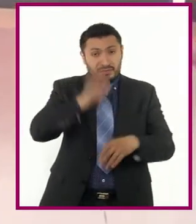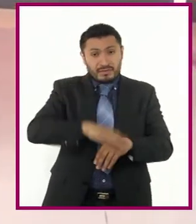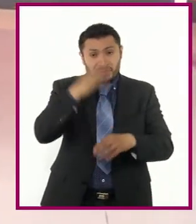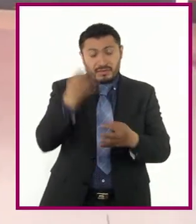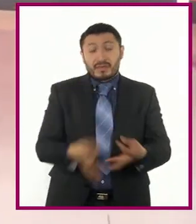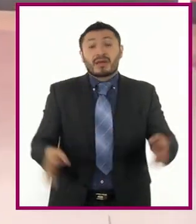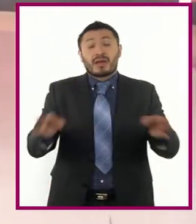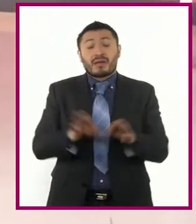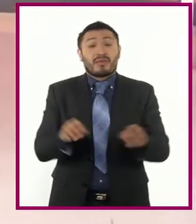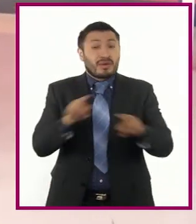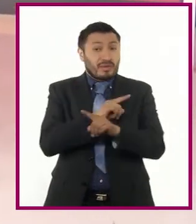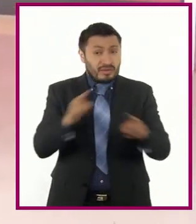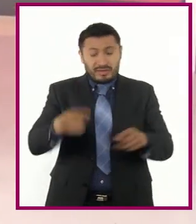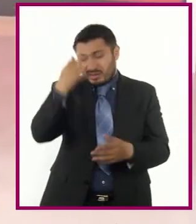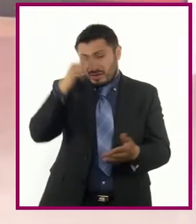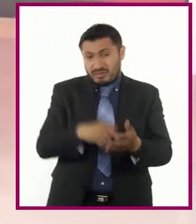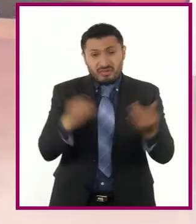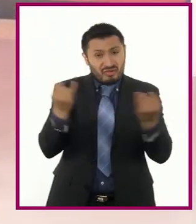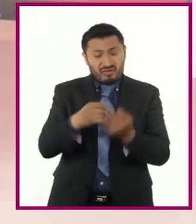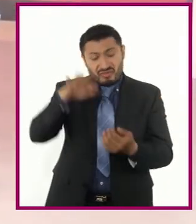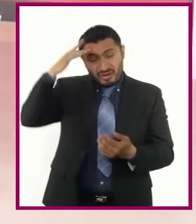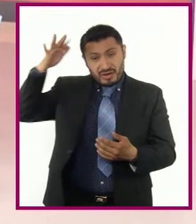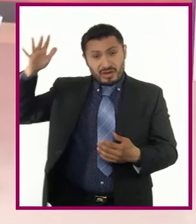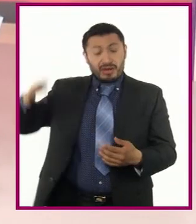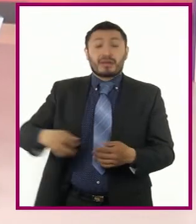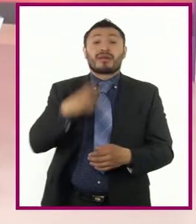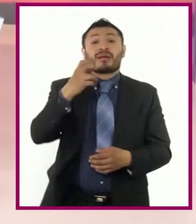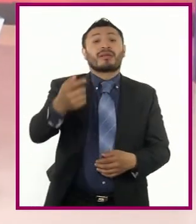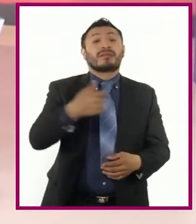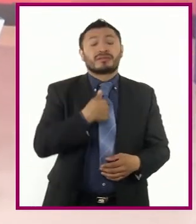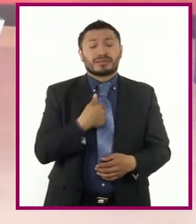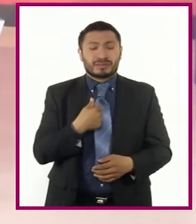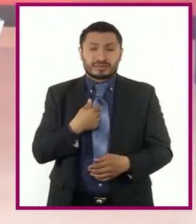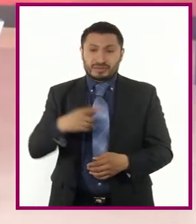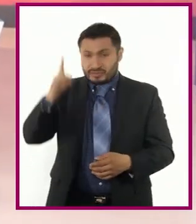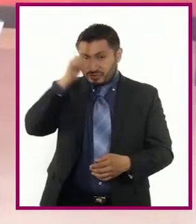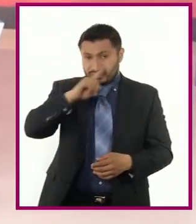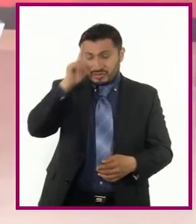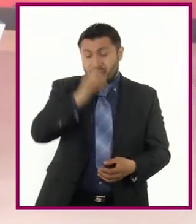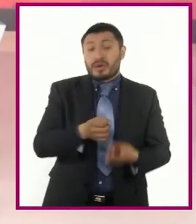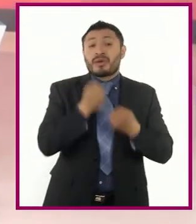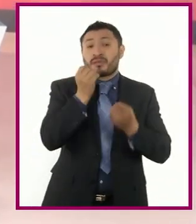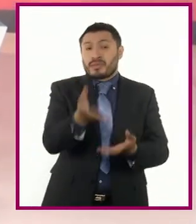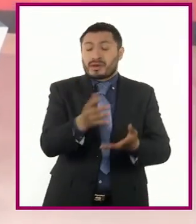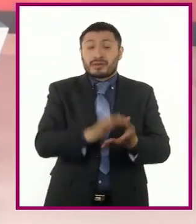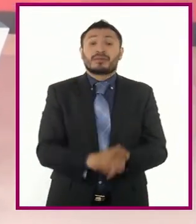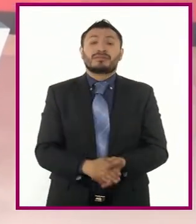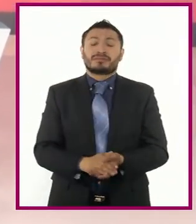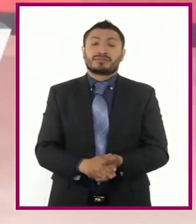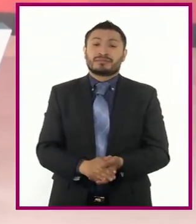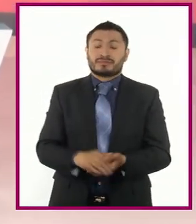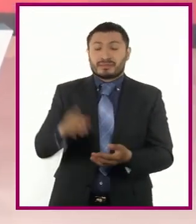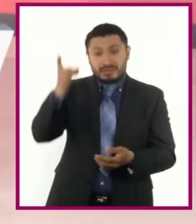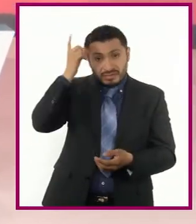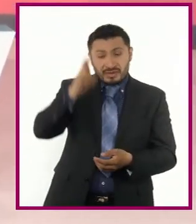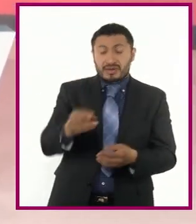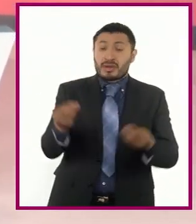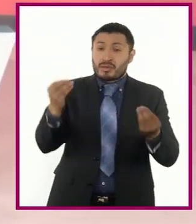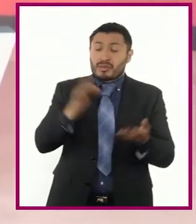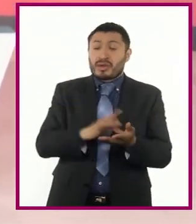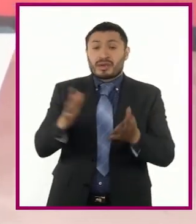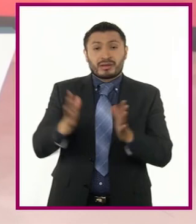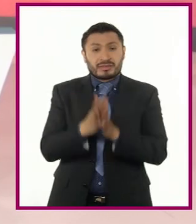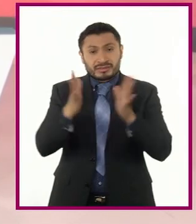ustedes y creo que también para los adultos, Anel. Esa sería mi principal recomendación. Doctor Rutilio, agradecemos su